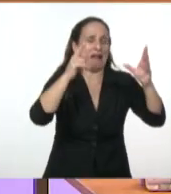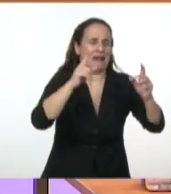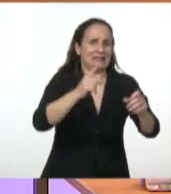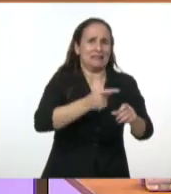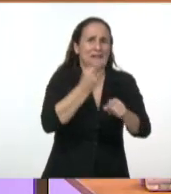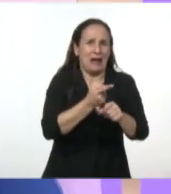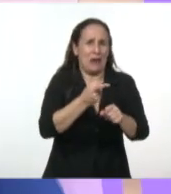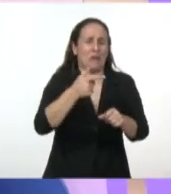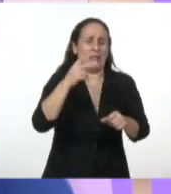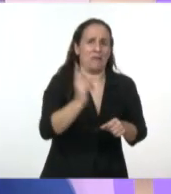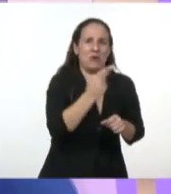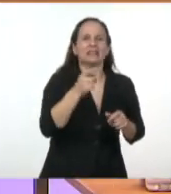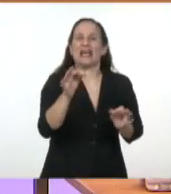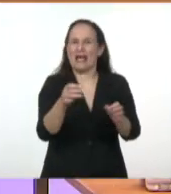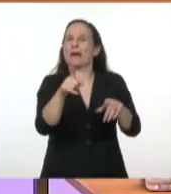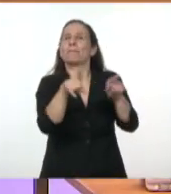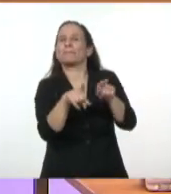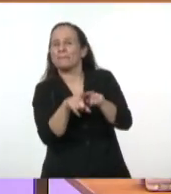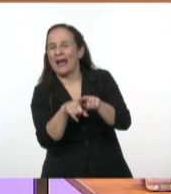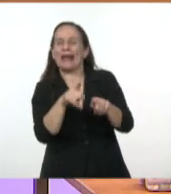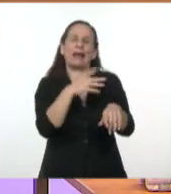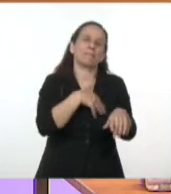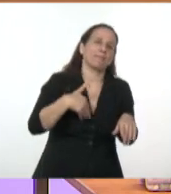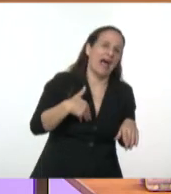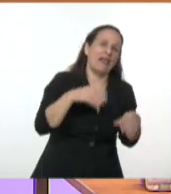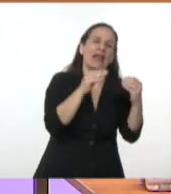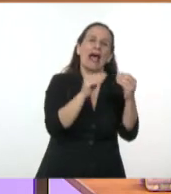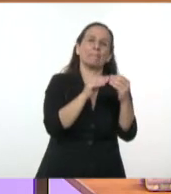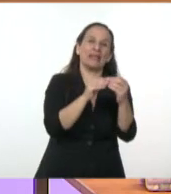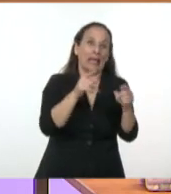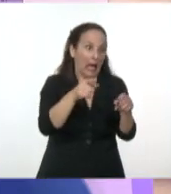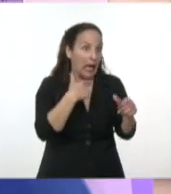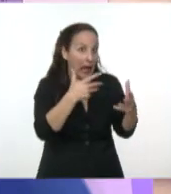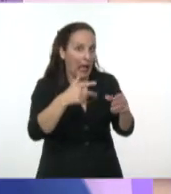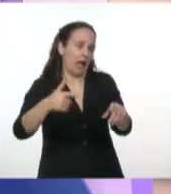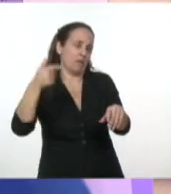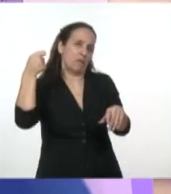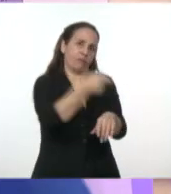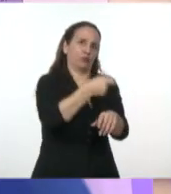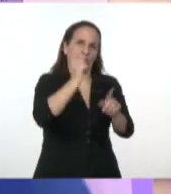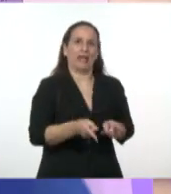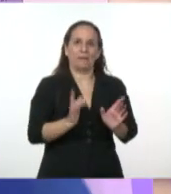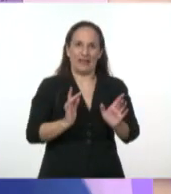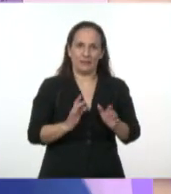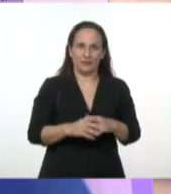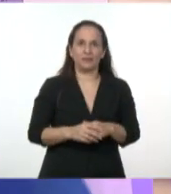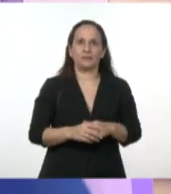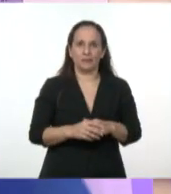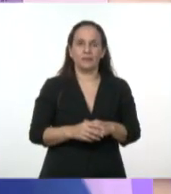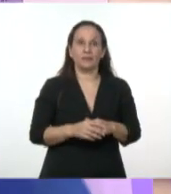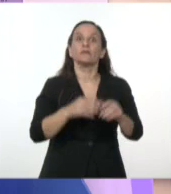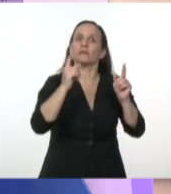para intentar detener eso. Sí, a veces vemos la historia, ¿no? La hermana, la madre, una amiga que intenta ayudar y la matan también. Exactamente. Y dentro de los vinculados también entrarían